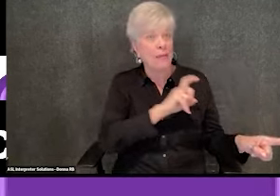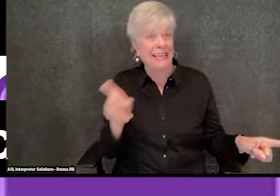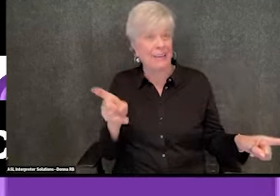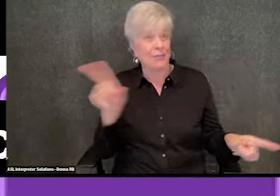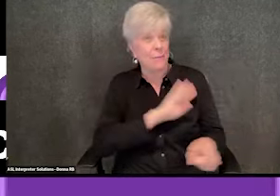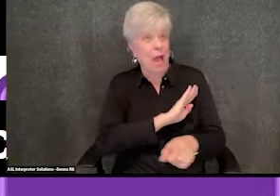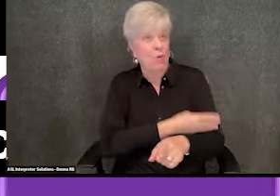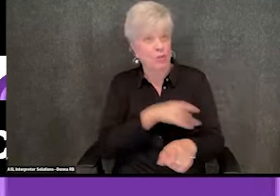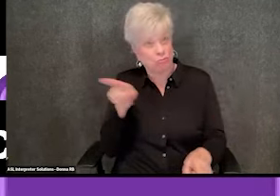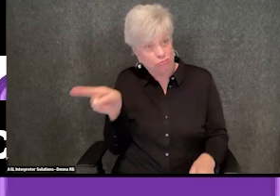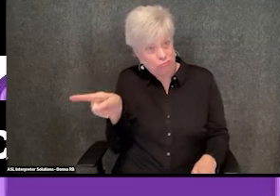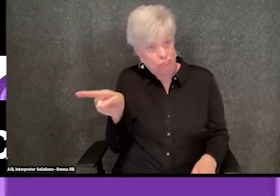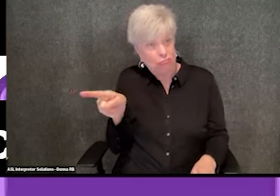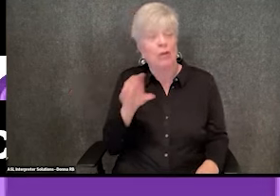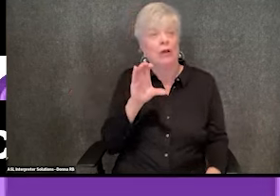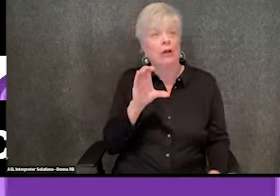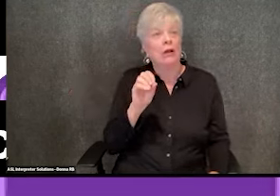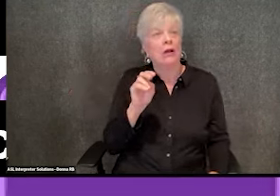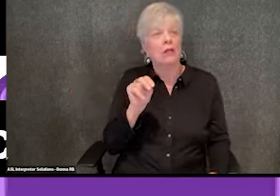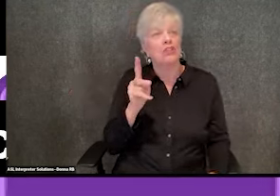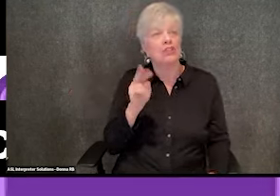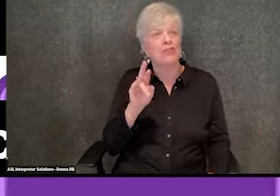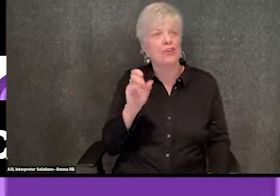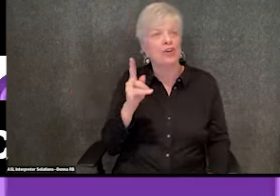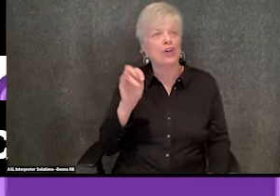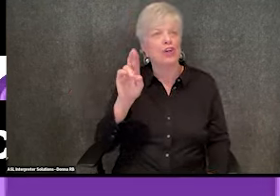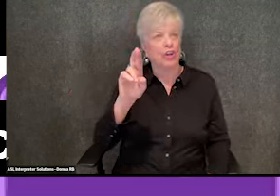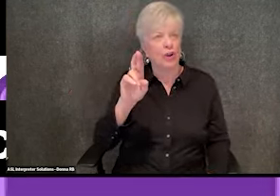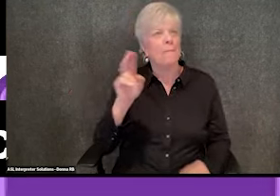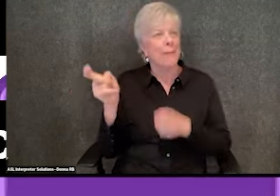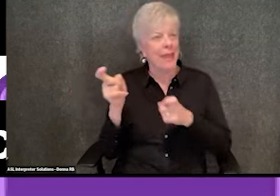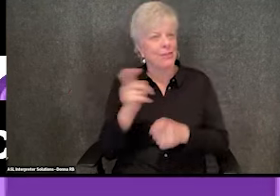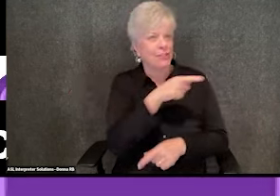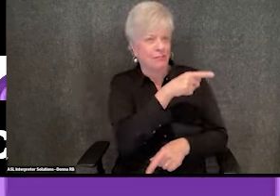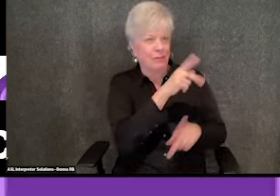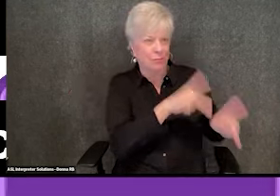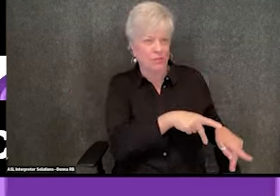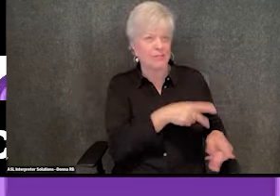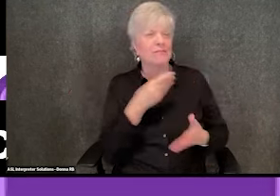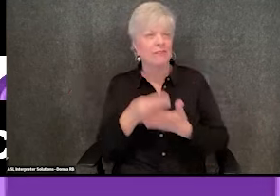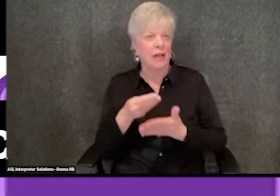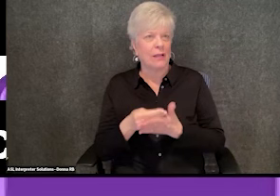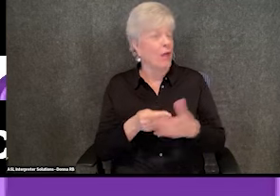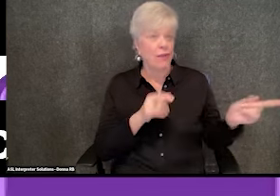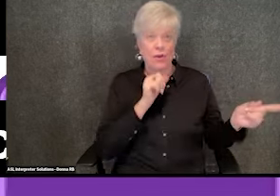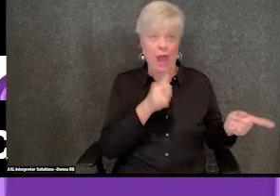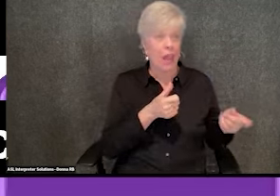voluntaria que usted necesita ayuda con eso y esta es la persona que quiere que ayude con eso. Esa